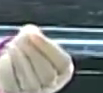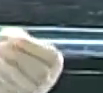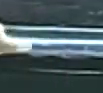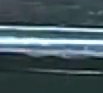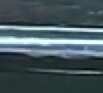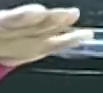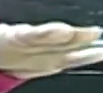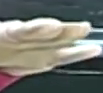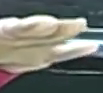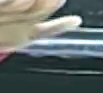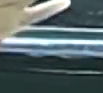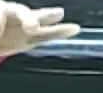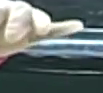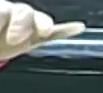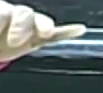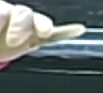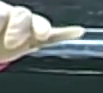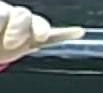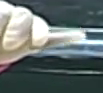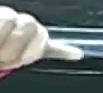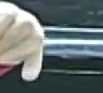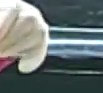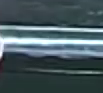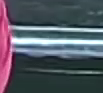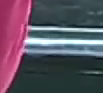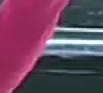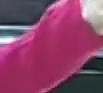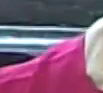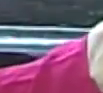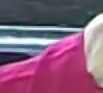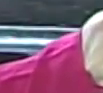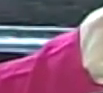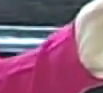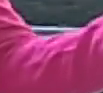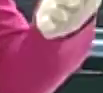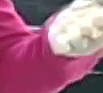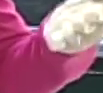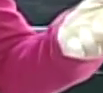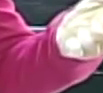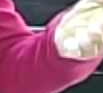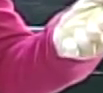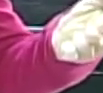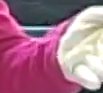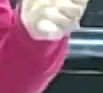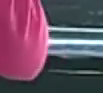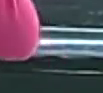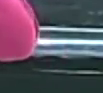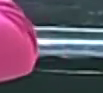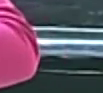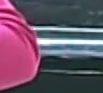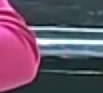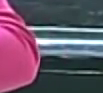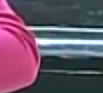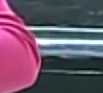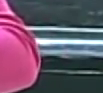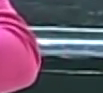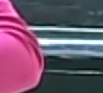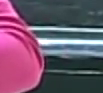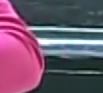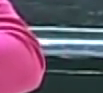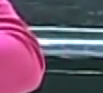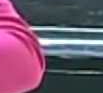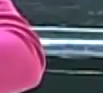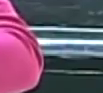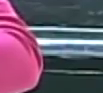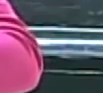la cuarentena en los estados y regiones fronterizas, justamente los que tienen cercanías con Brasil y los que tienen cercanías